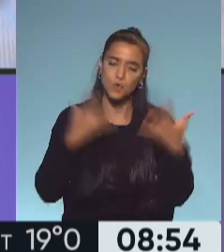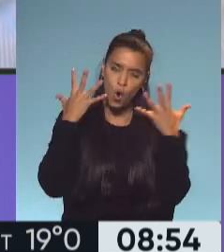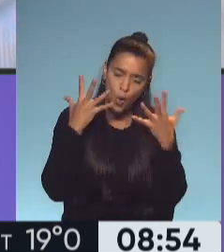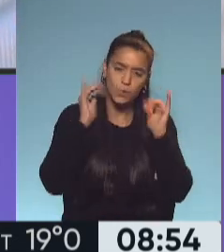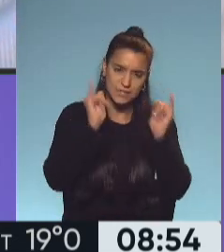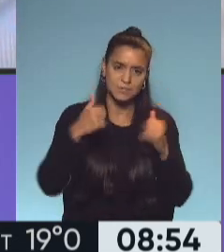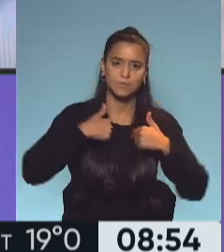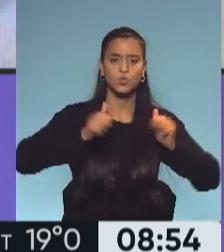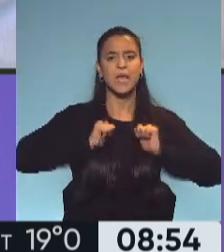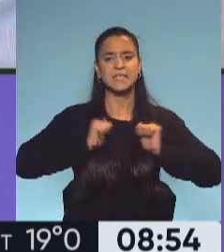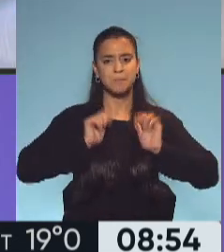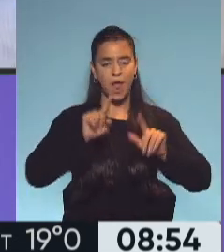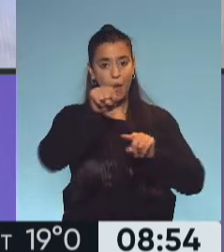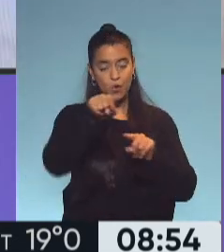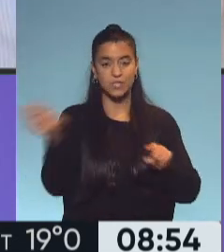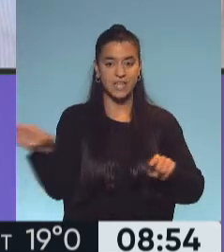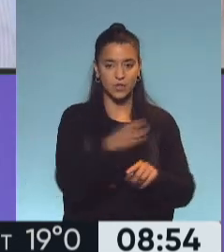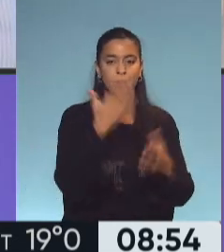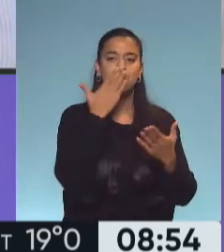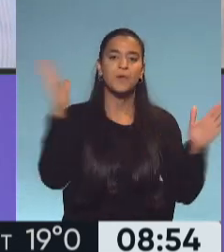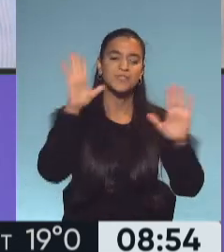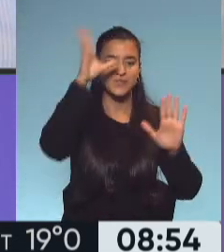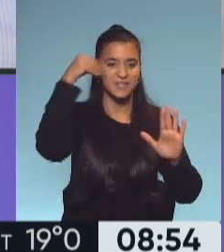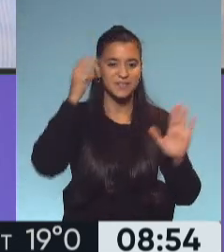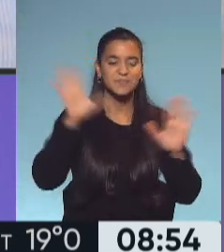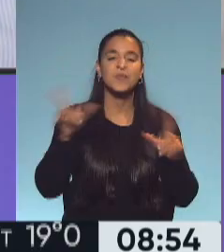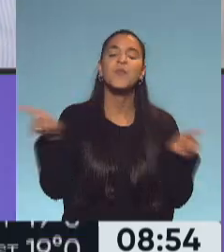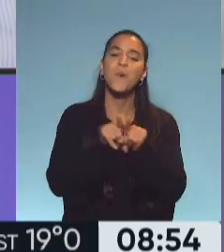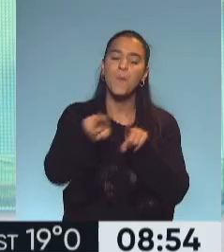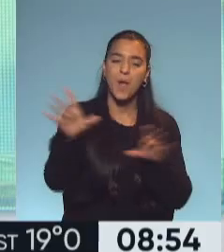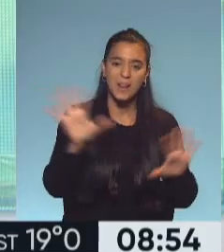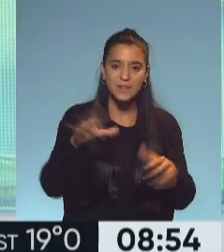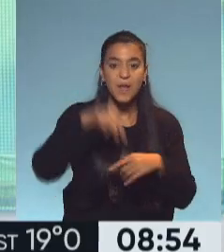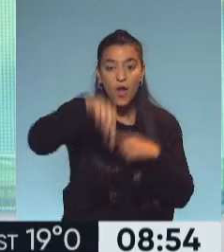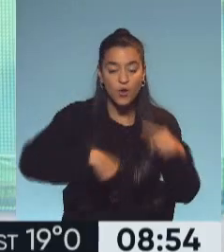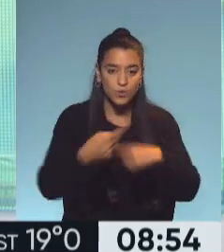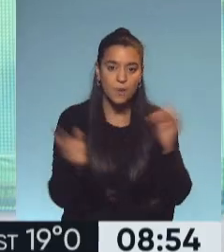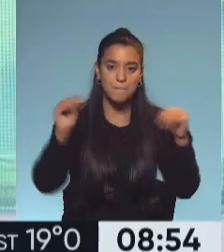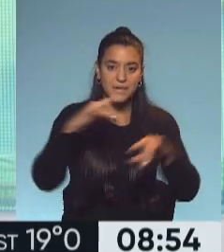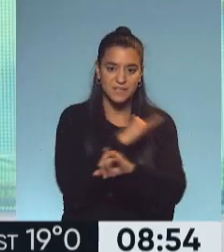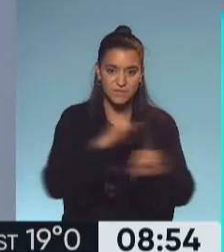Pero por supuesto, aquí está estar esperando a vos y a todos. Besos, Silvita. Igualmente, y seguimos ahora con más información en esta mañana y Alejandro.